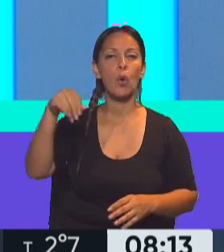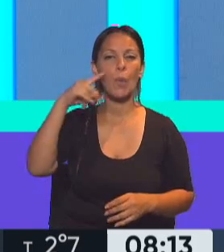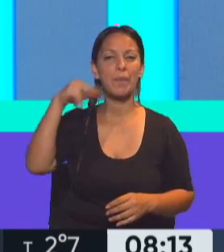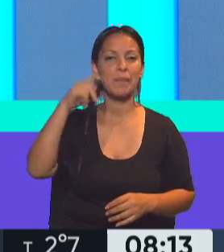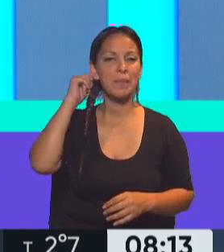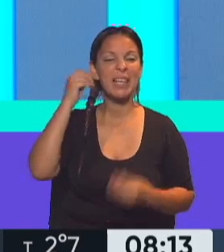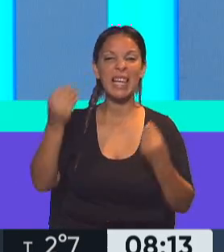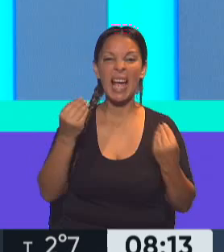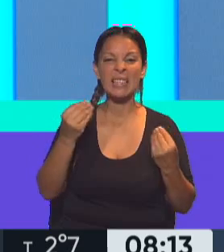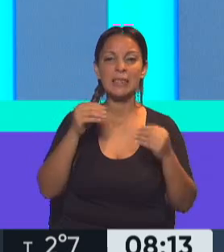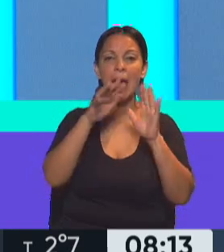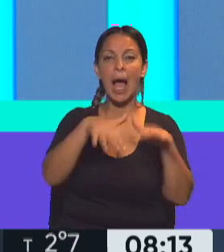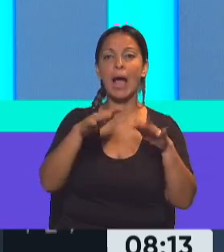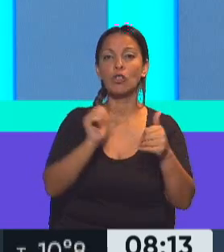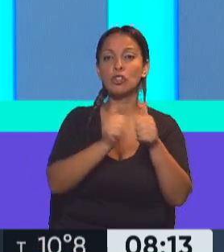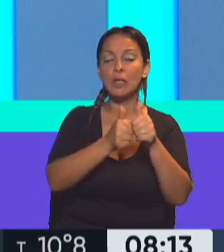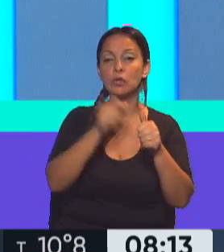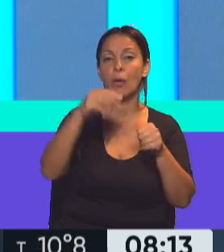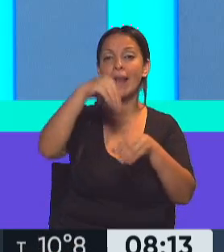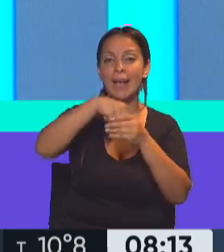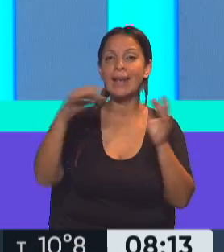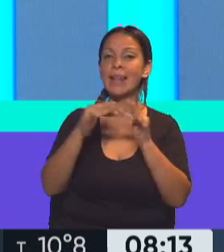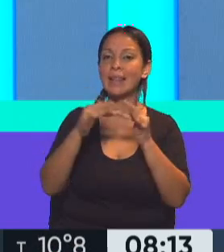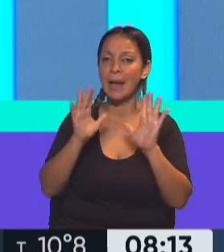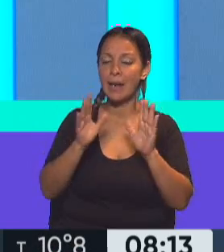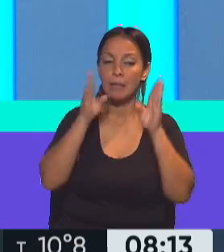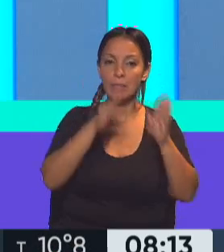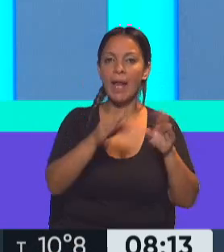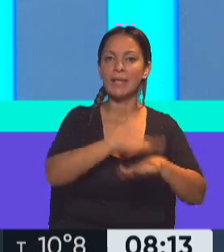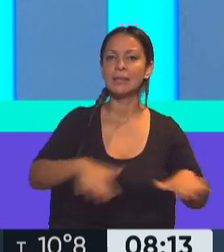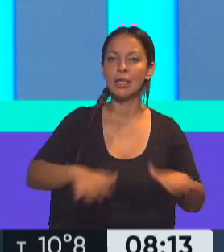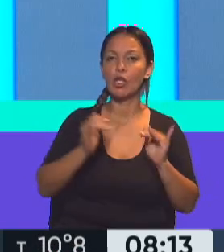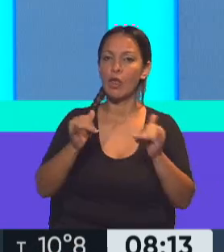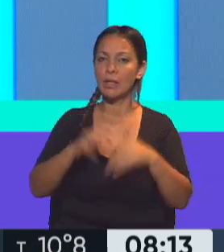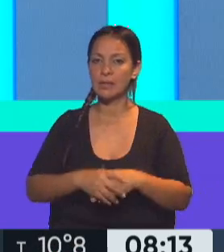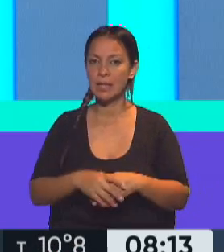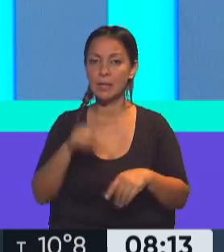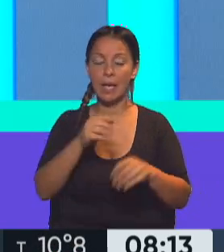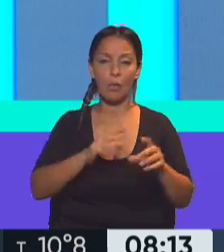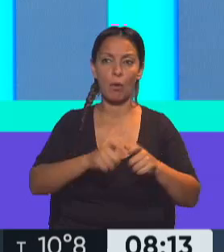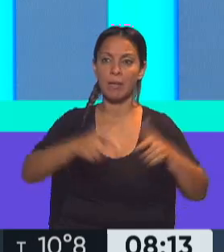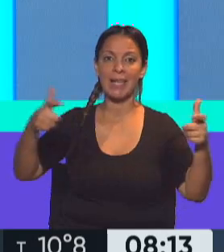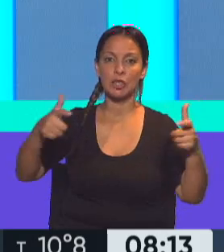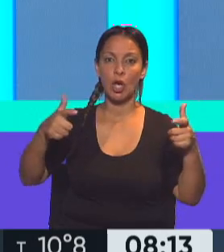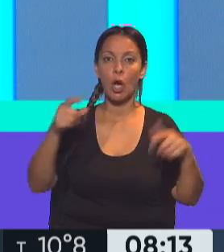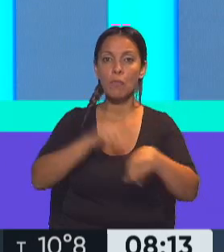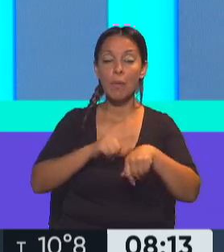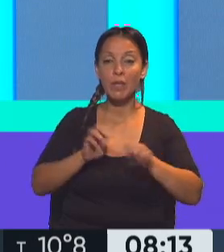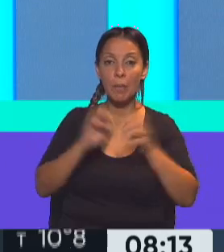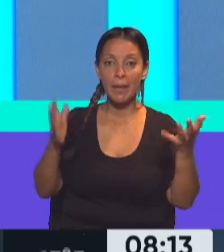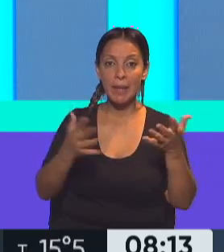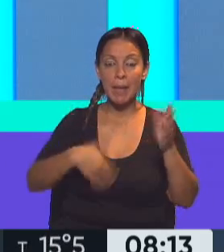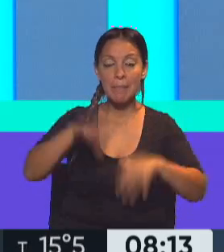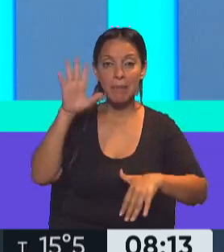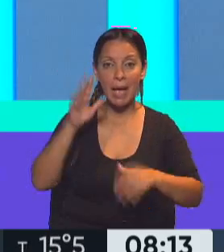gente que es el acoso sexual en Internet. Exacto. A niños, niñas y adolescentes. Se ha disparado cerca de un 200% en el contexto de pandemia,